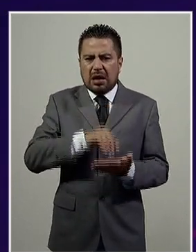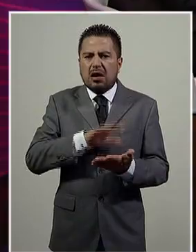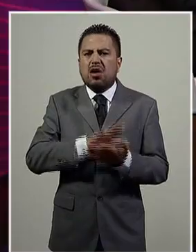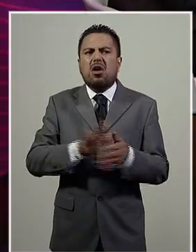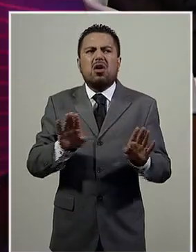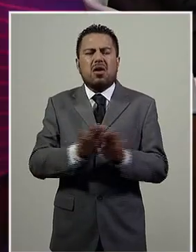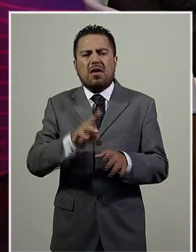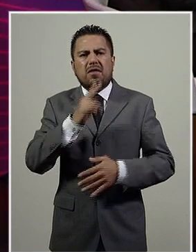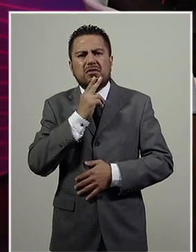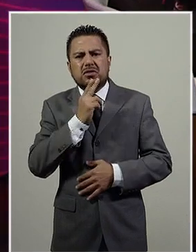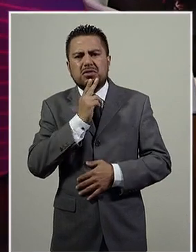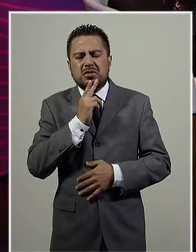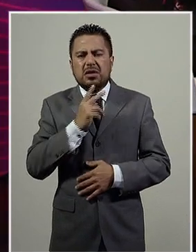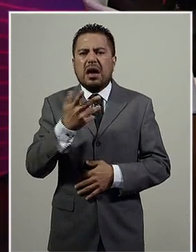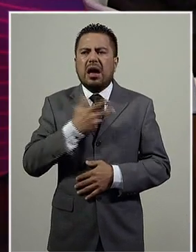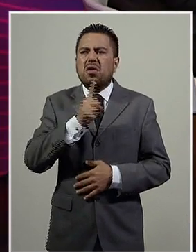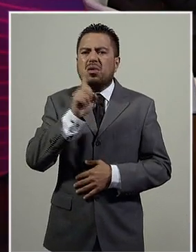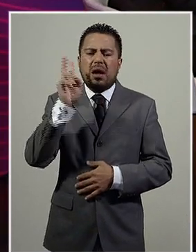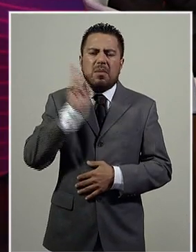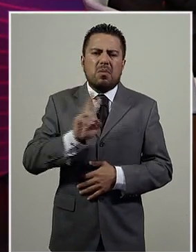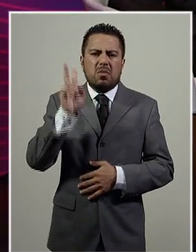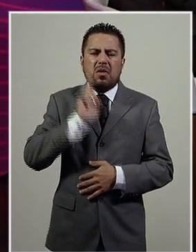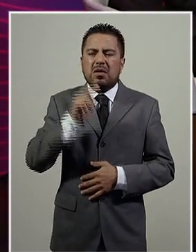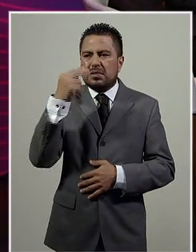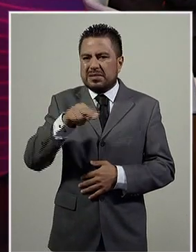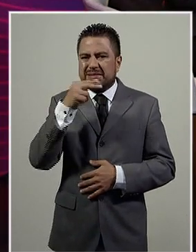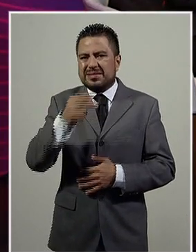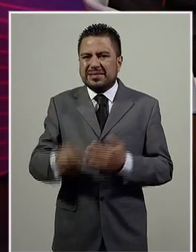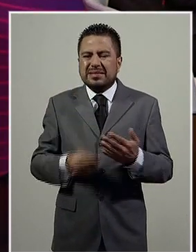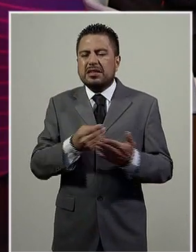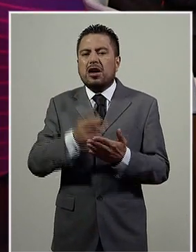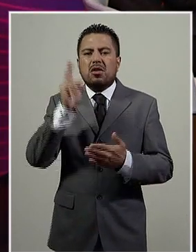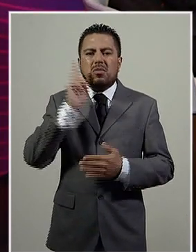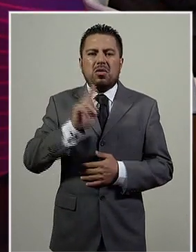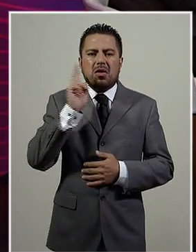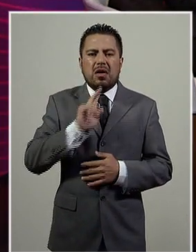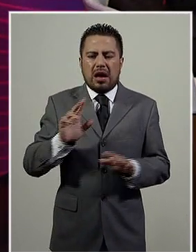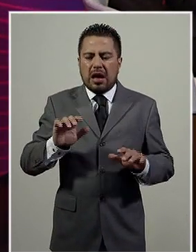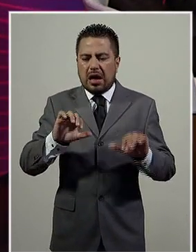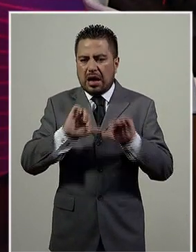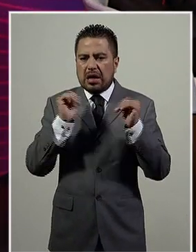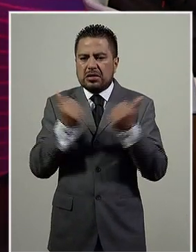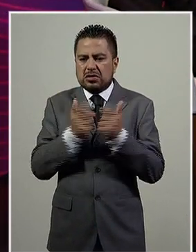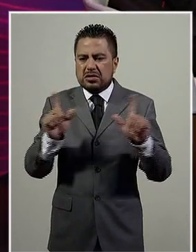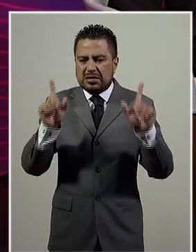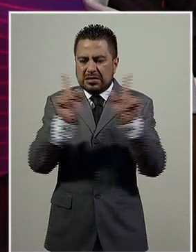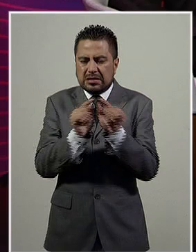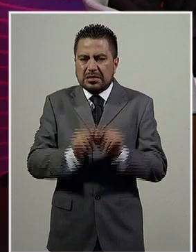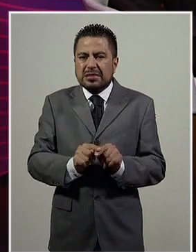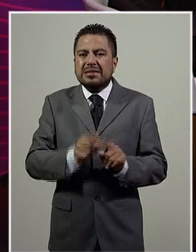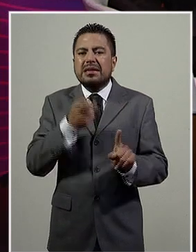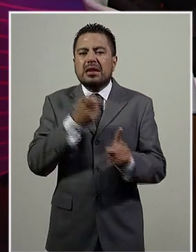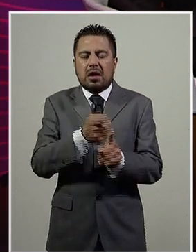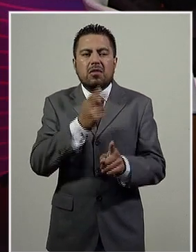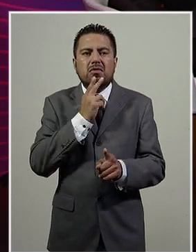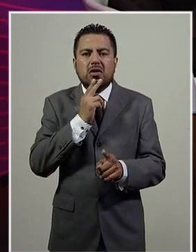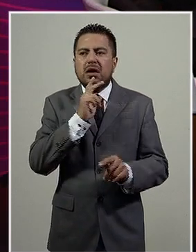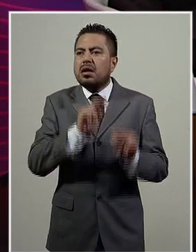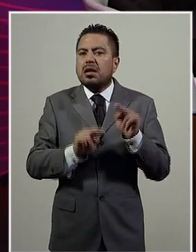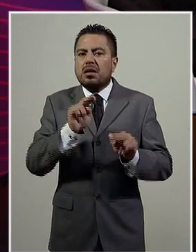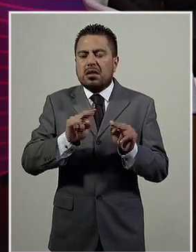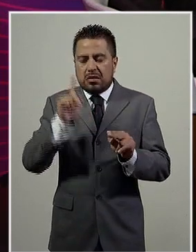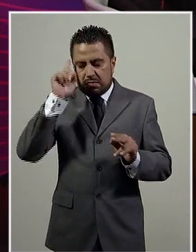funcionan? Hay una prueba que se llama prueba de asociaciones implícitas y funcionan a nivel